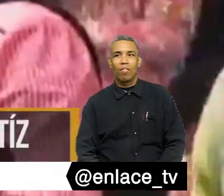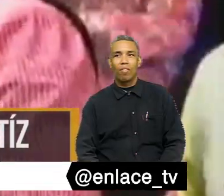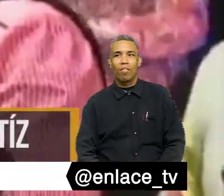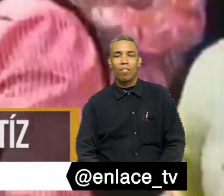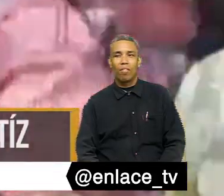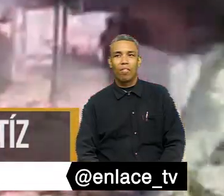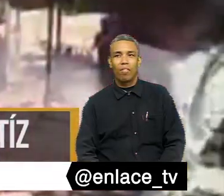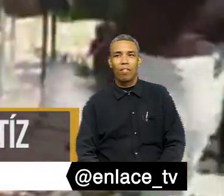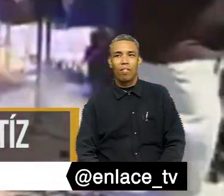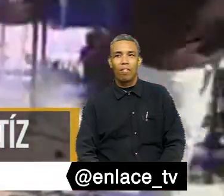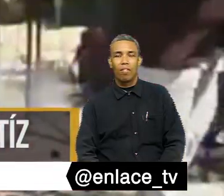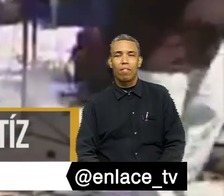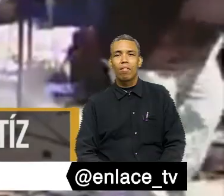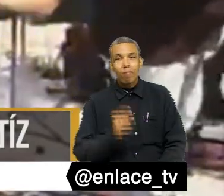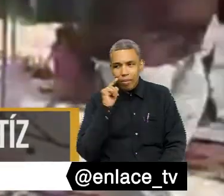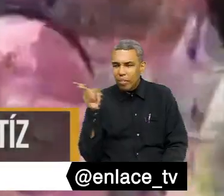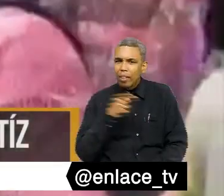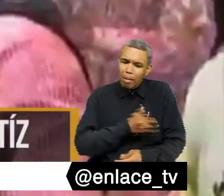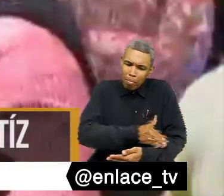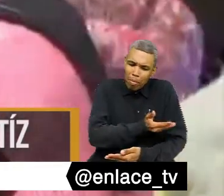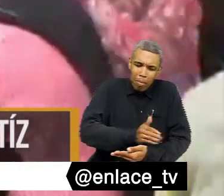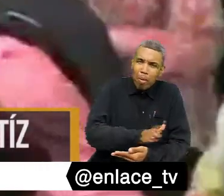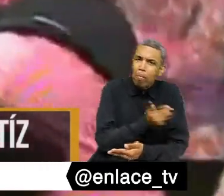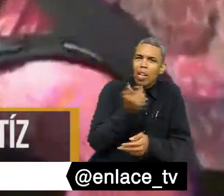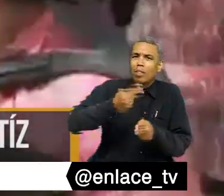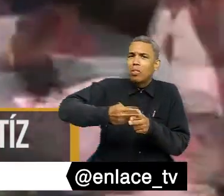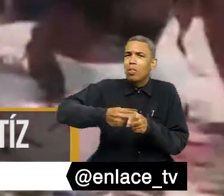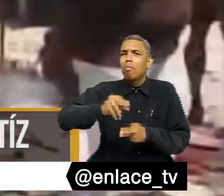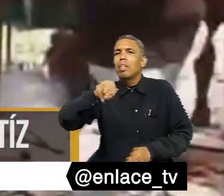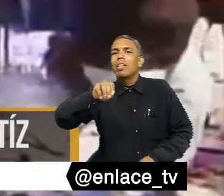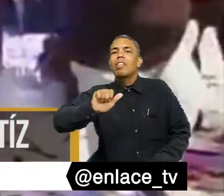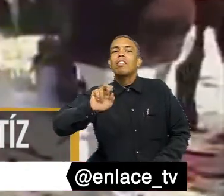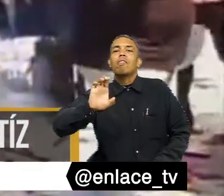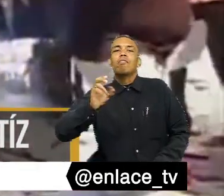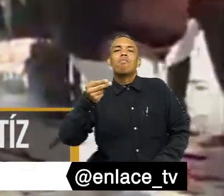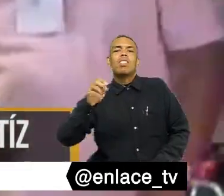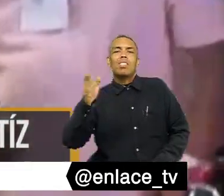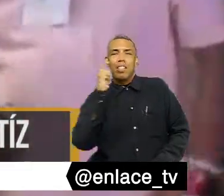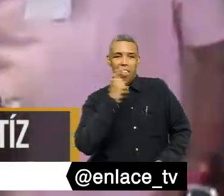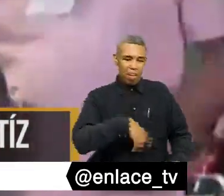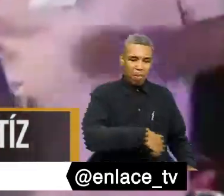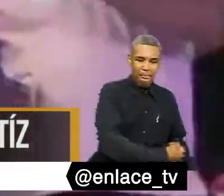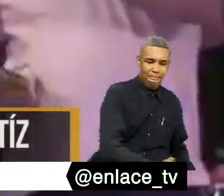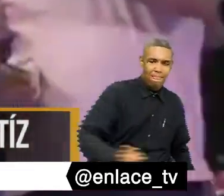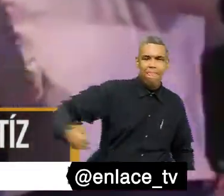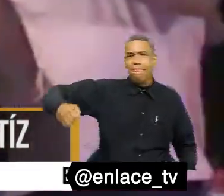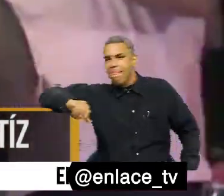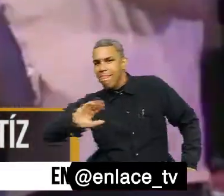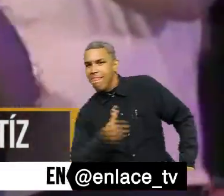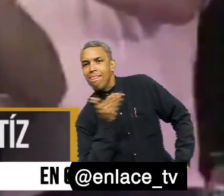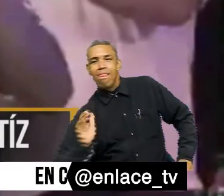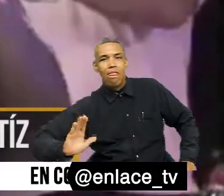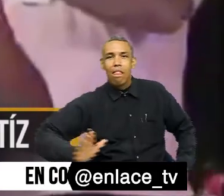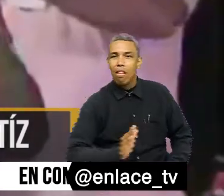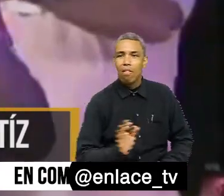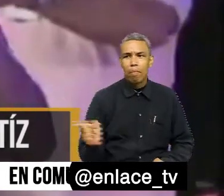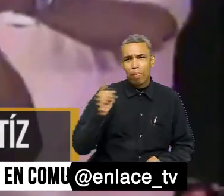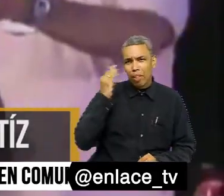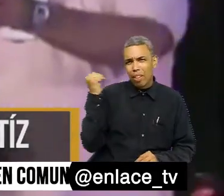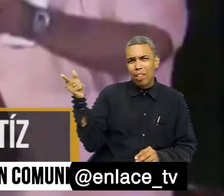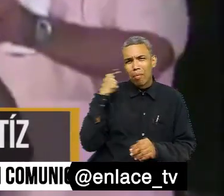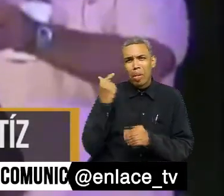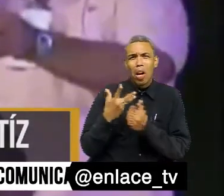Farid Ortiz y Jader Durán se unen a otros grandes de la música latina como Oscar de León, Los Tigres del Norte, Olga Tañón, El Gran Combo de Puerto